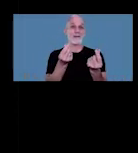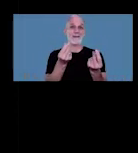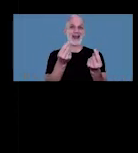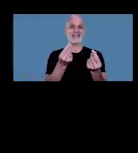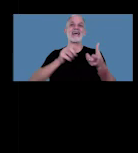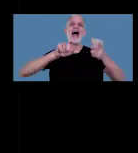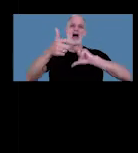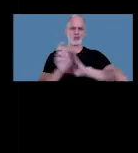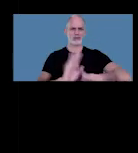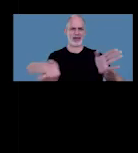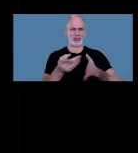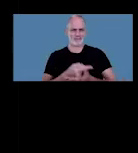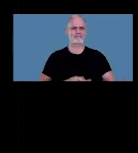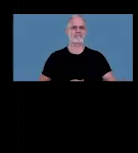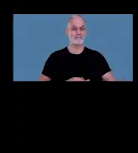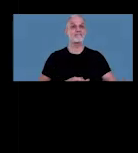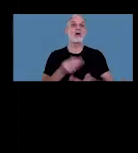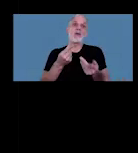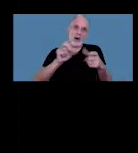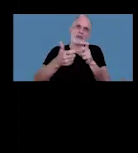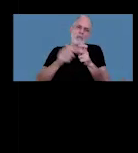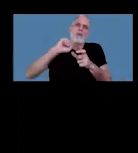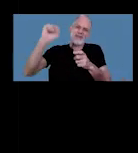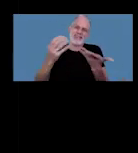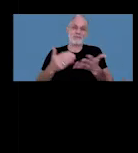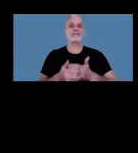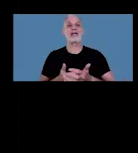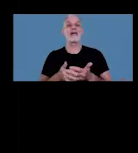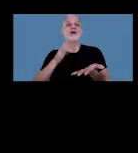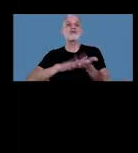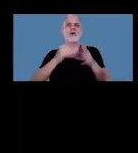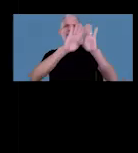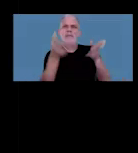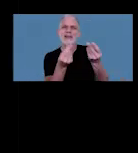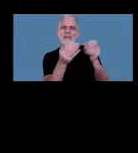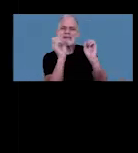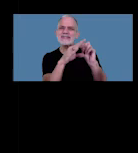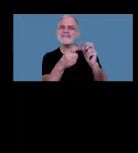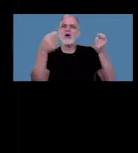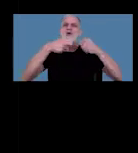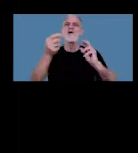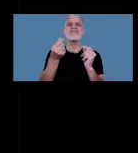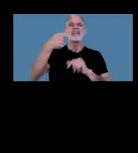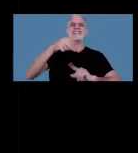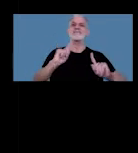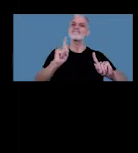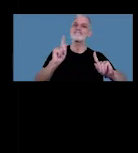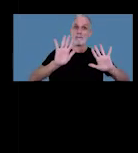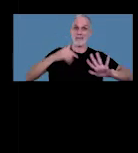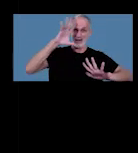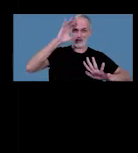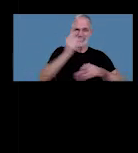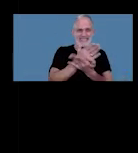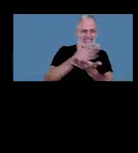ajustado por inflación. En relación a los fideicomisos no financieros, estos recuerden que fueron excluidos